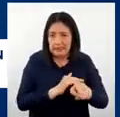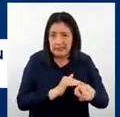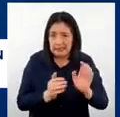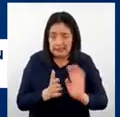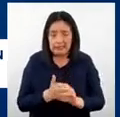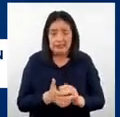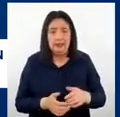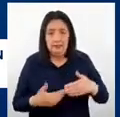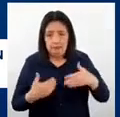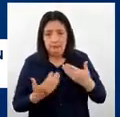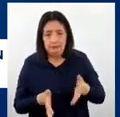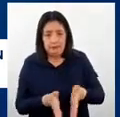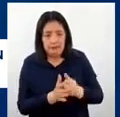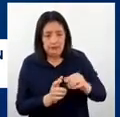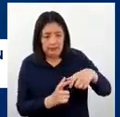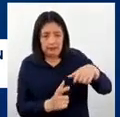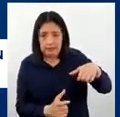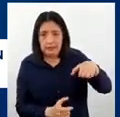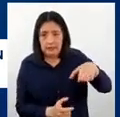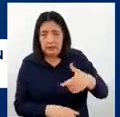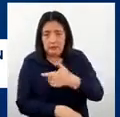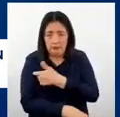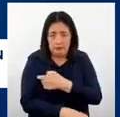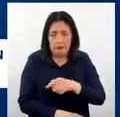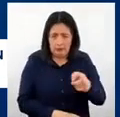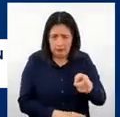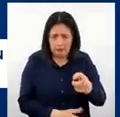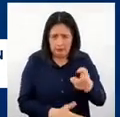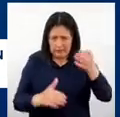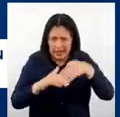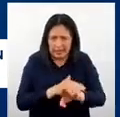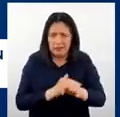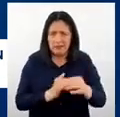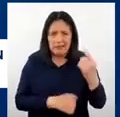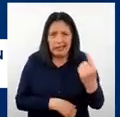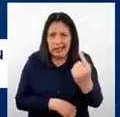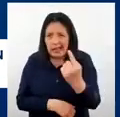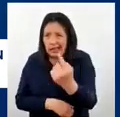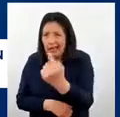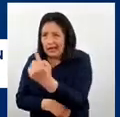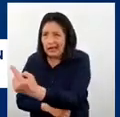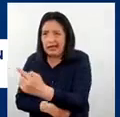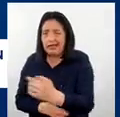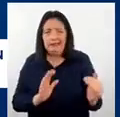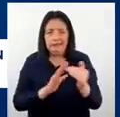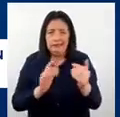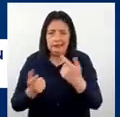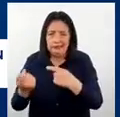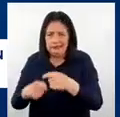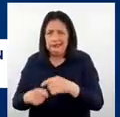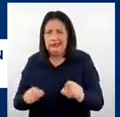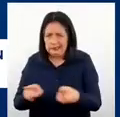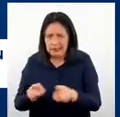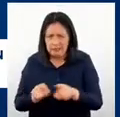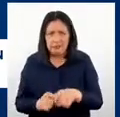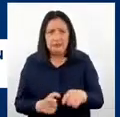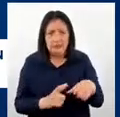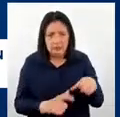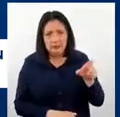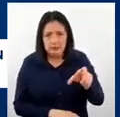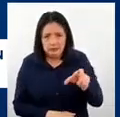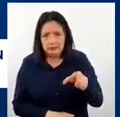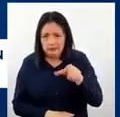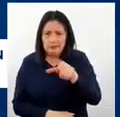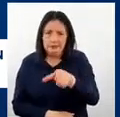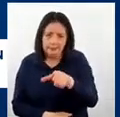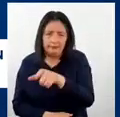el carnet de vacunación. Es necesario que al interior de cada tienda también tienen que mostrar el carnet de vacunación, porque